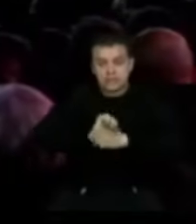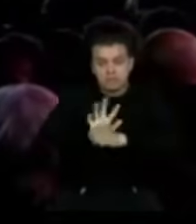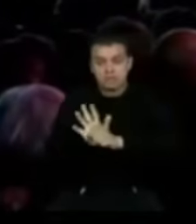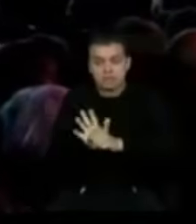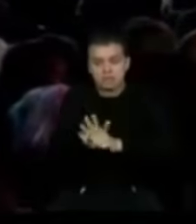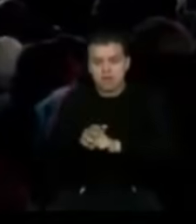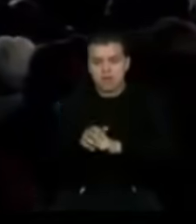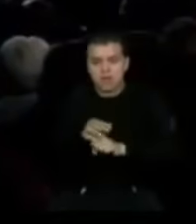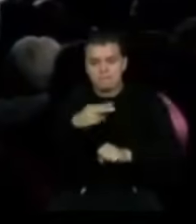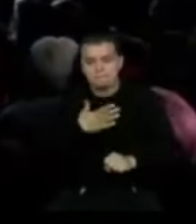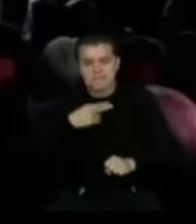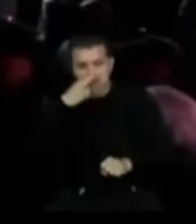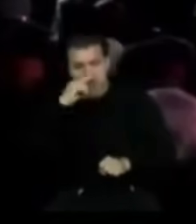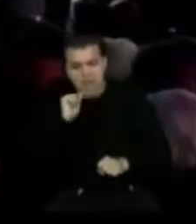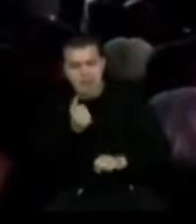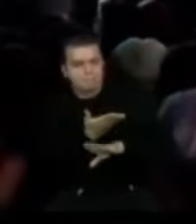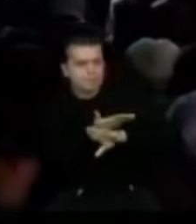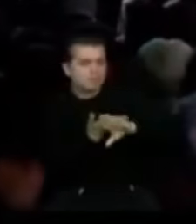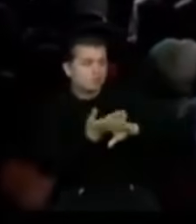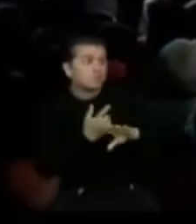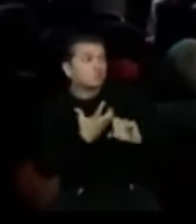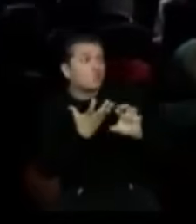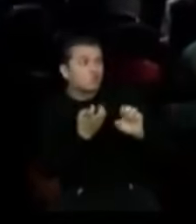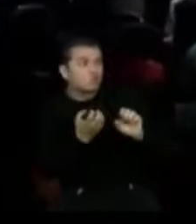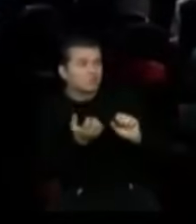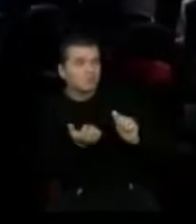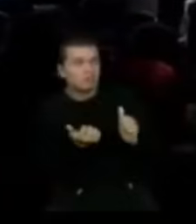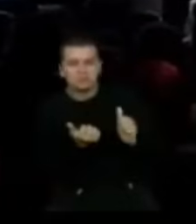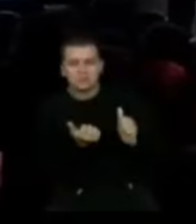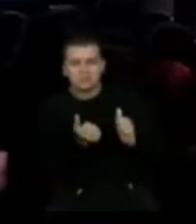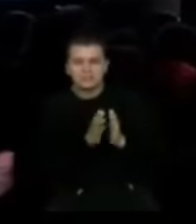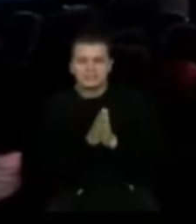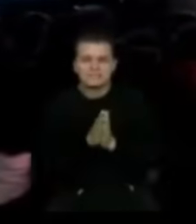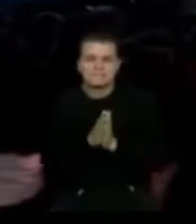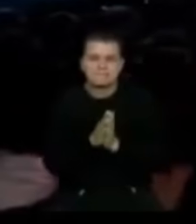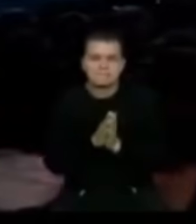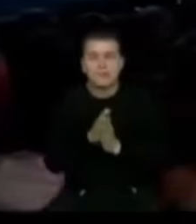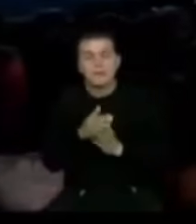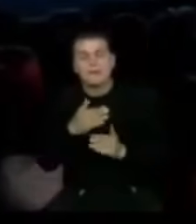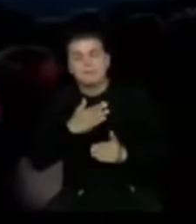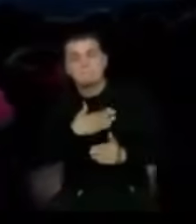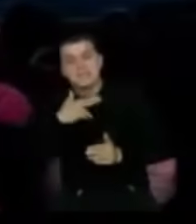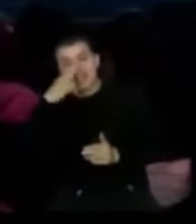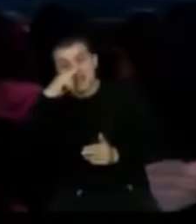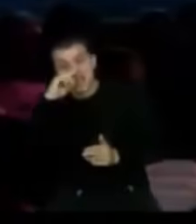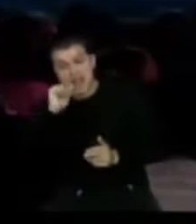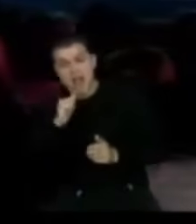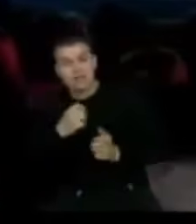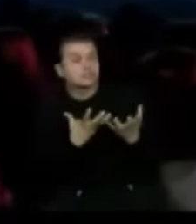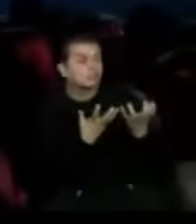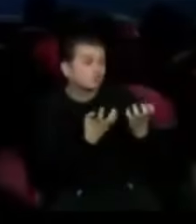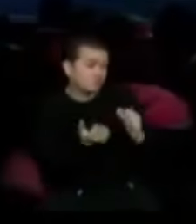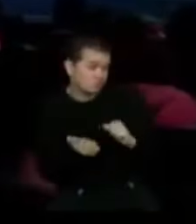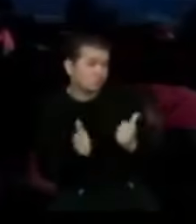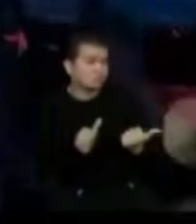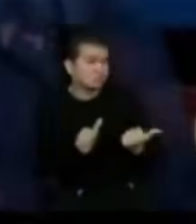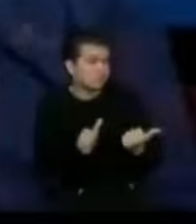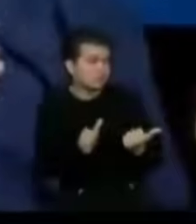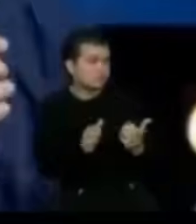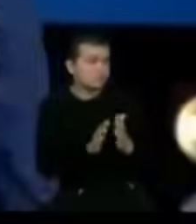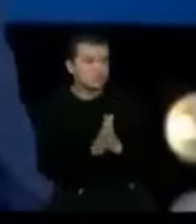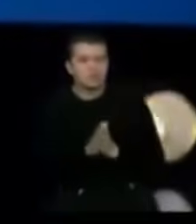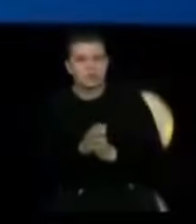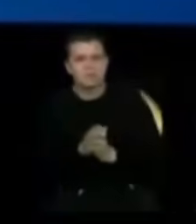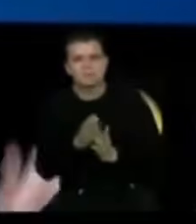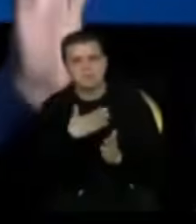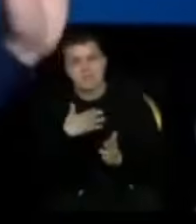pidió: yo quiero bautizarme, sígame, dice. Mi hija me pidió, dijo: yo quiero bautizarme.